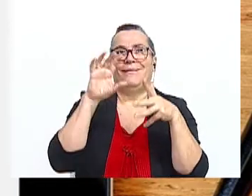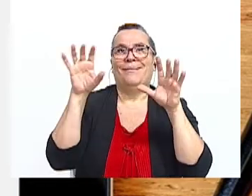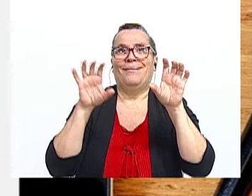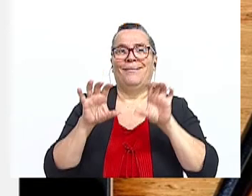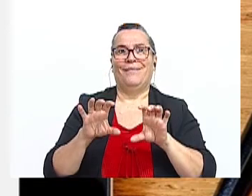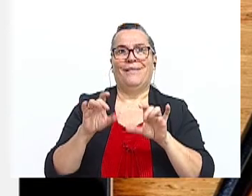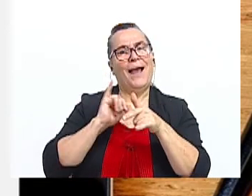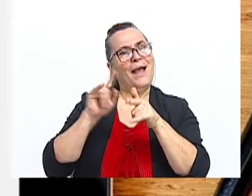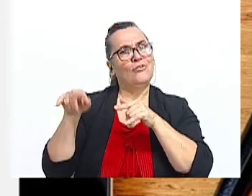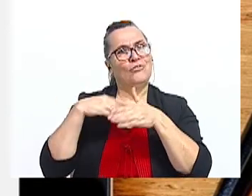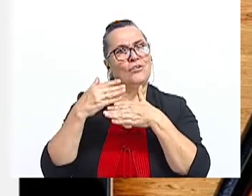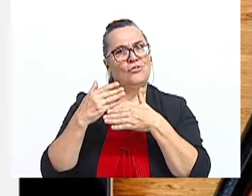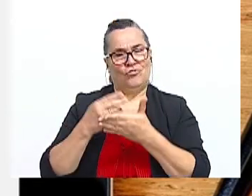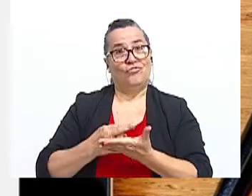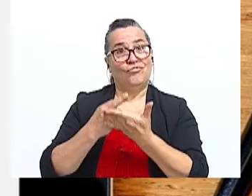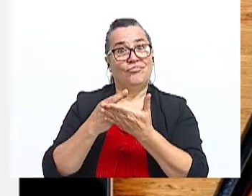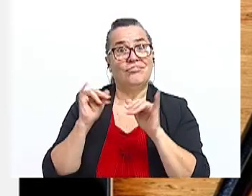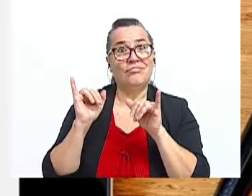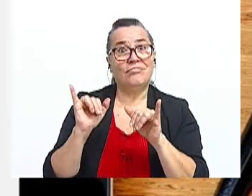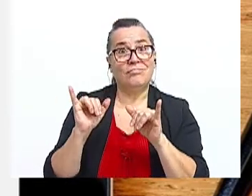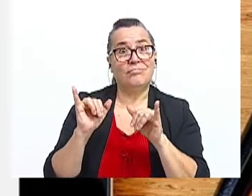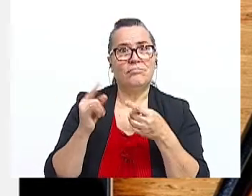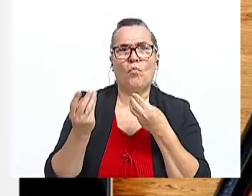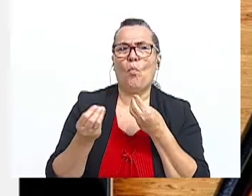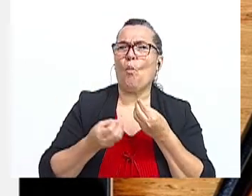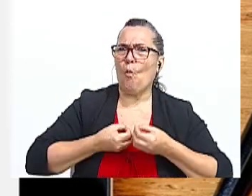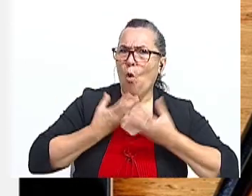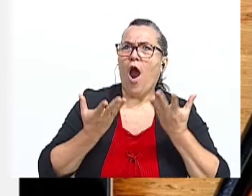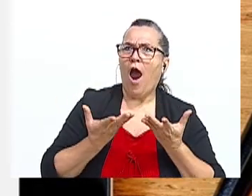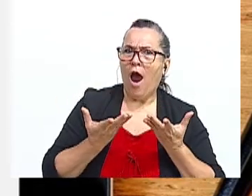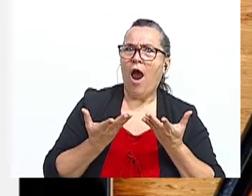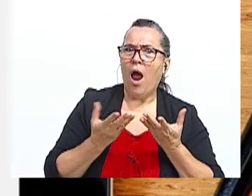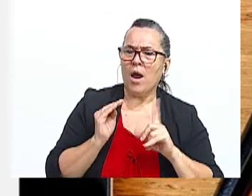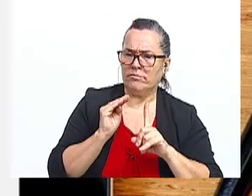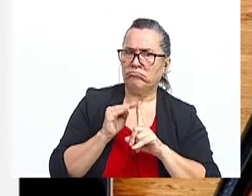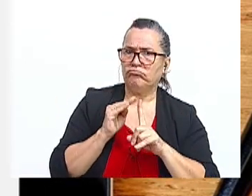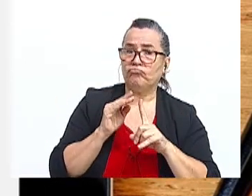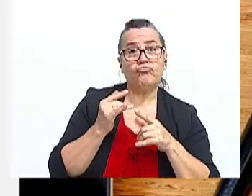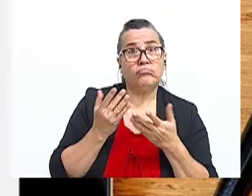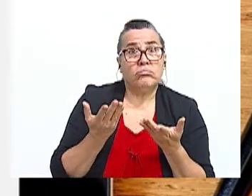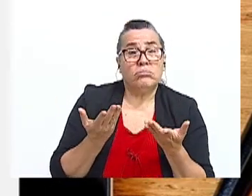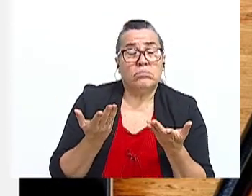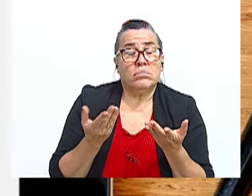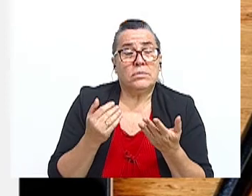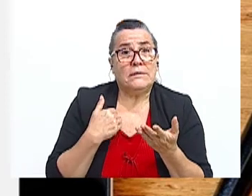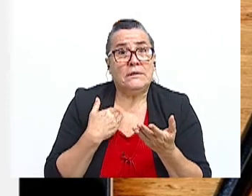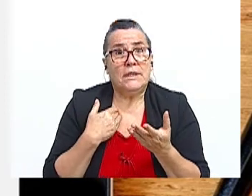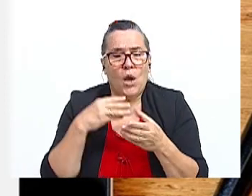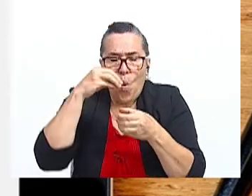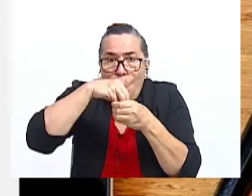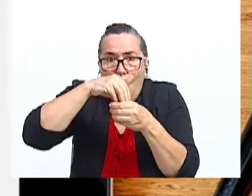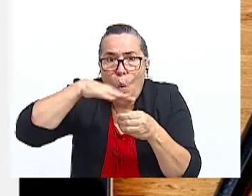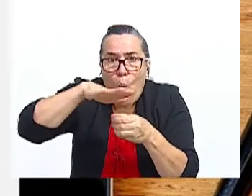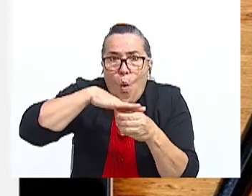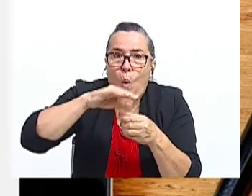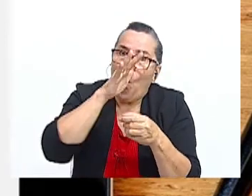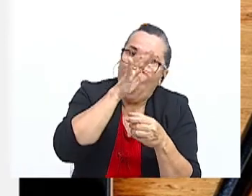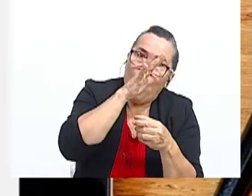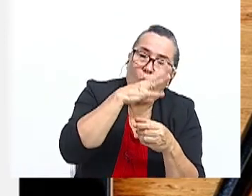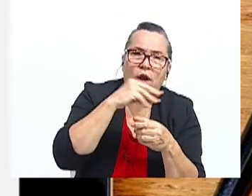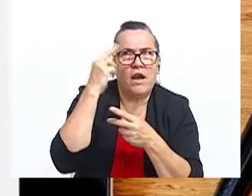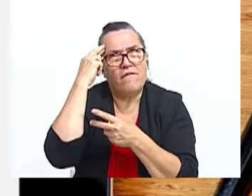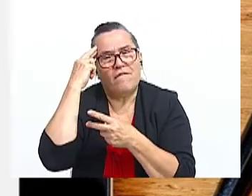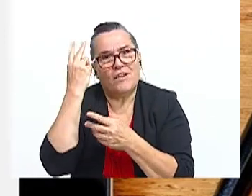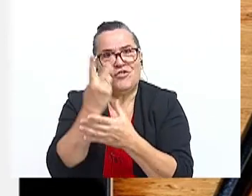través de todos estos recursos se puede expresar un mensaje que generalmente tiene un contenido de humor y de